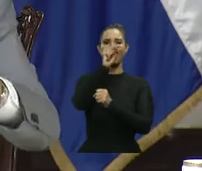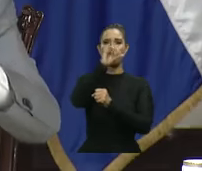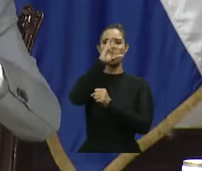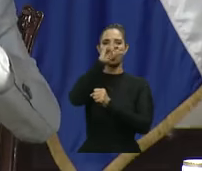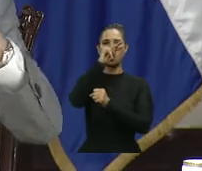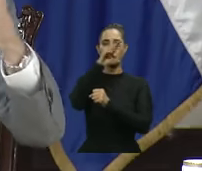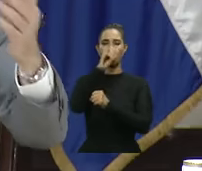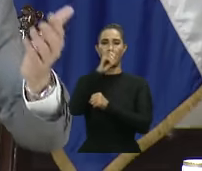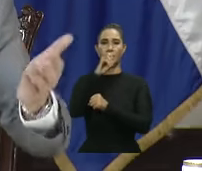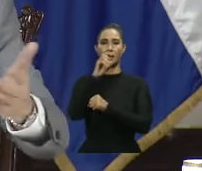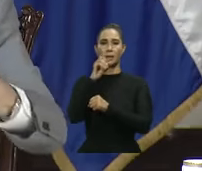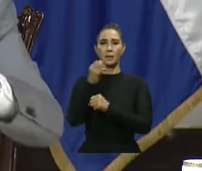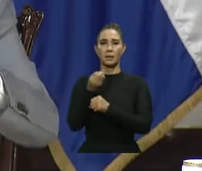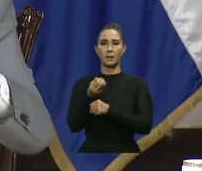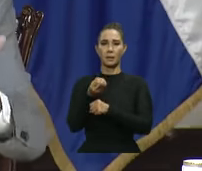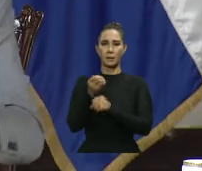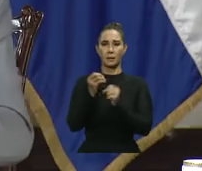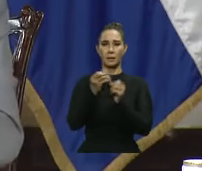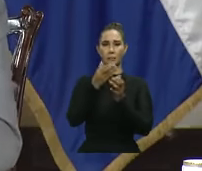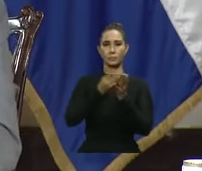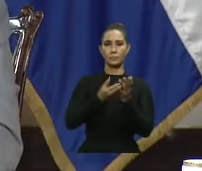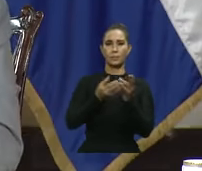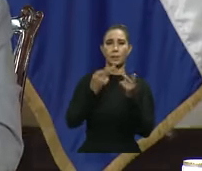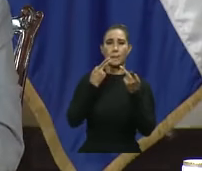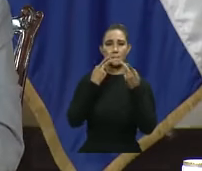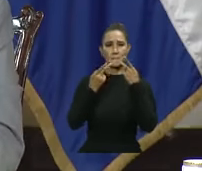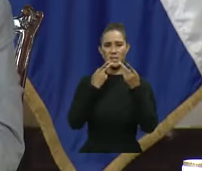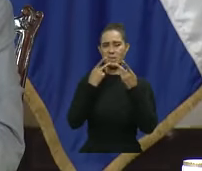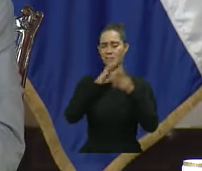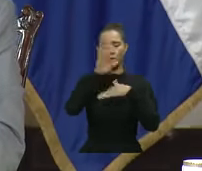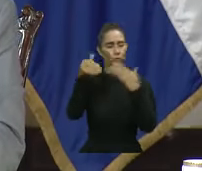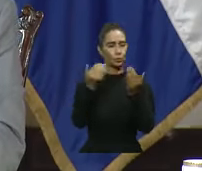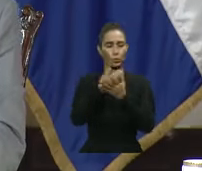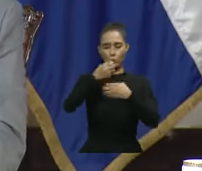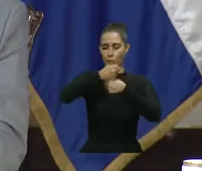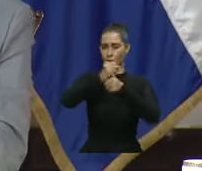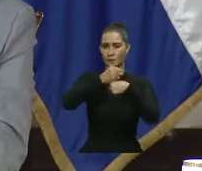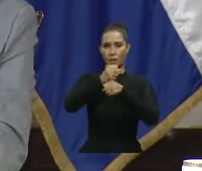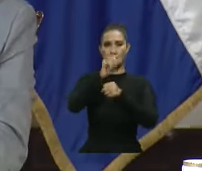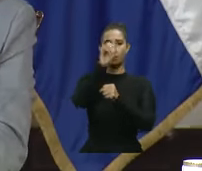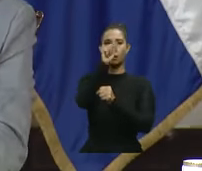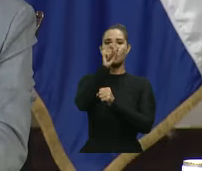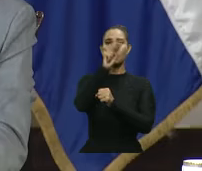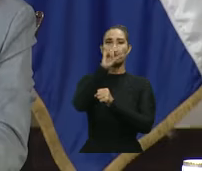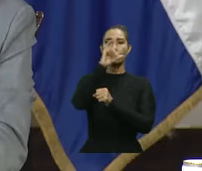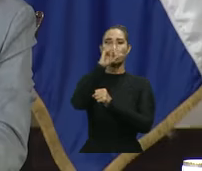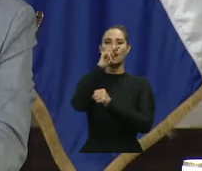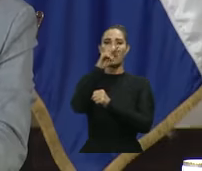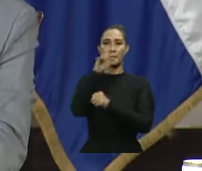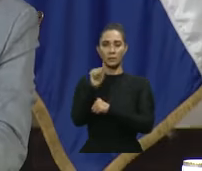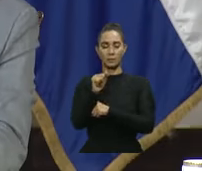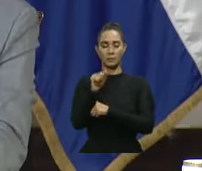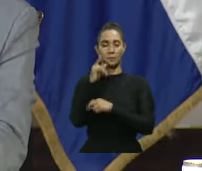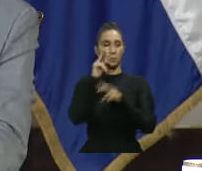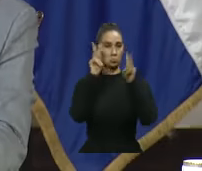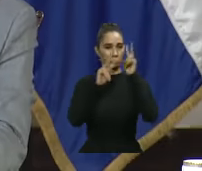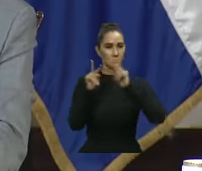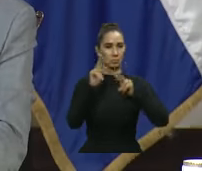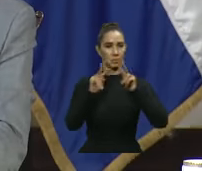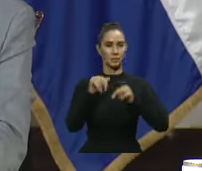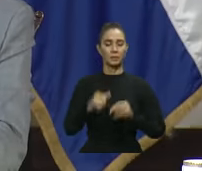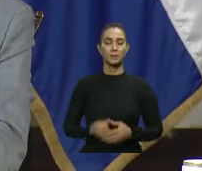la pizza, todo lo que contiene harina, y eso se va a ir revisando cada cierto tiempo.